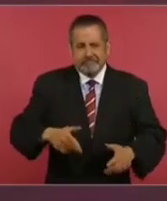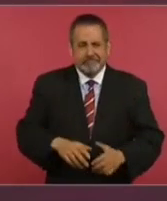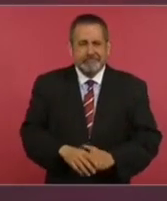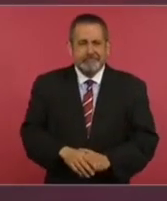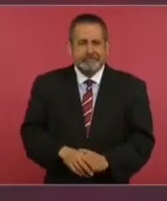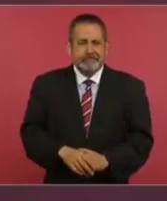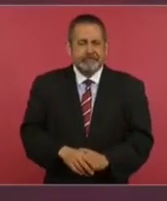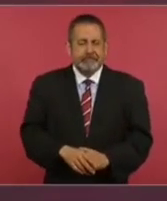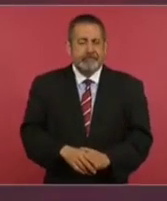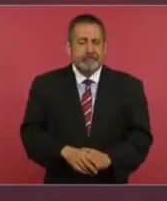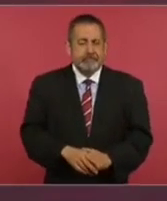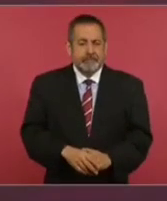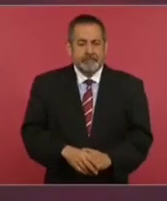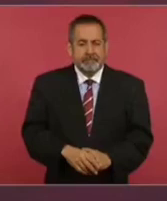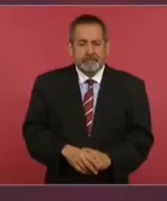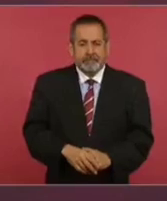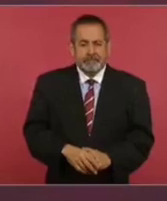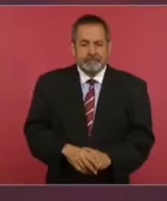Entonces,